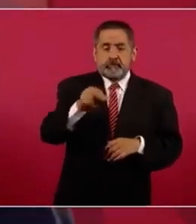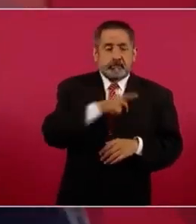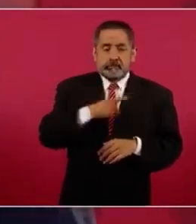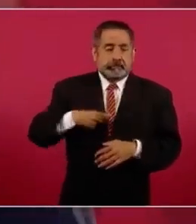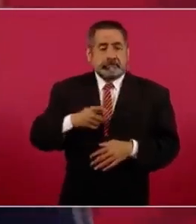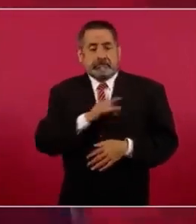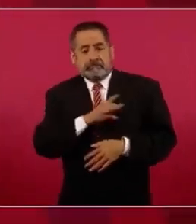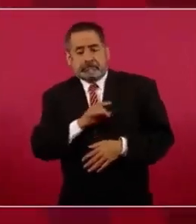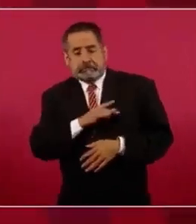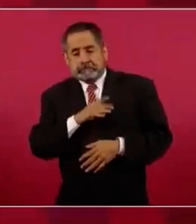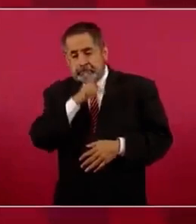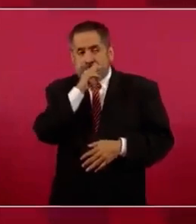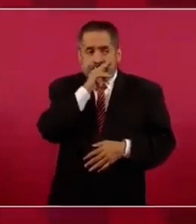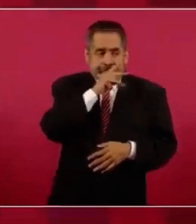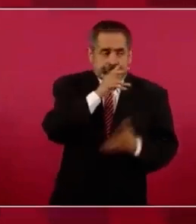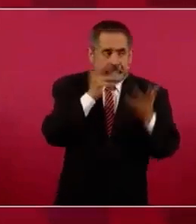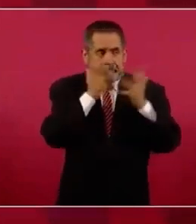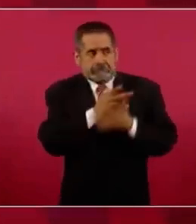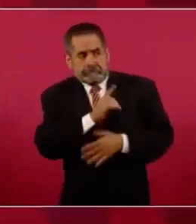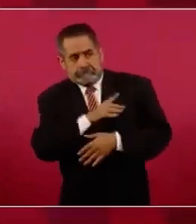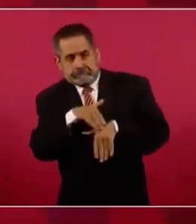no dejarse apantallar,